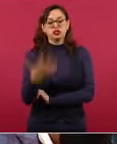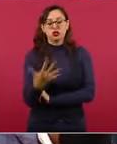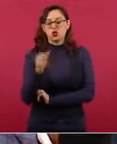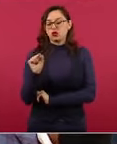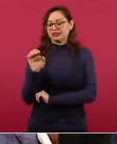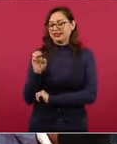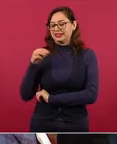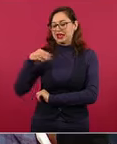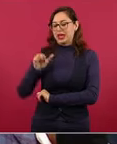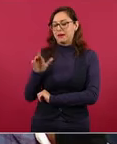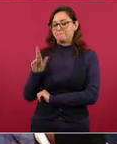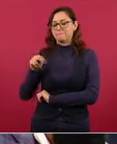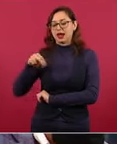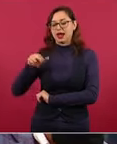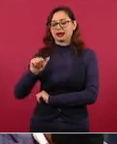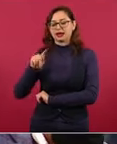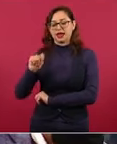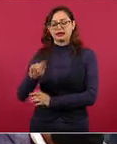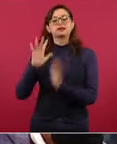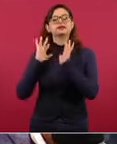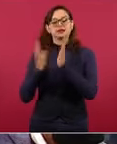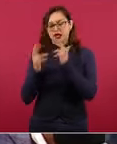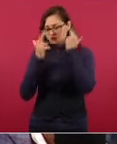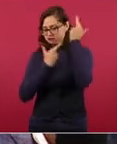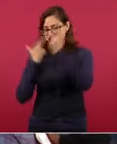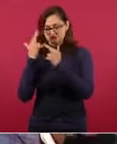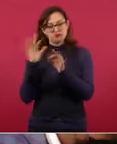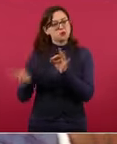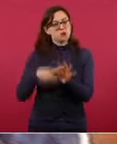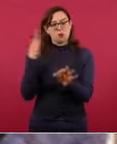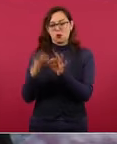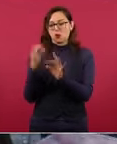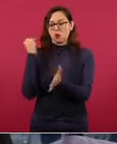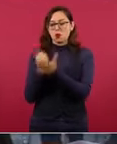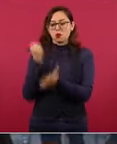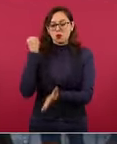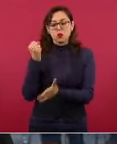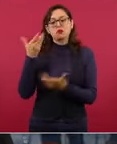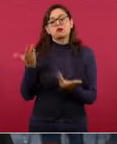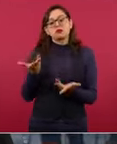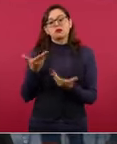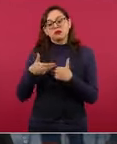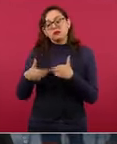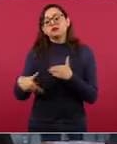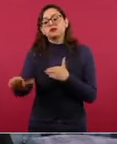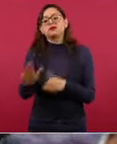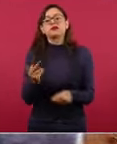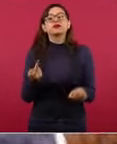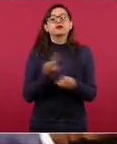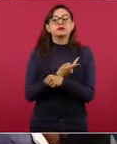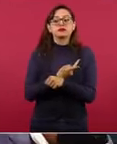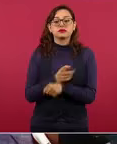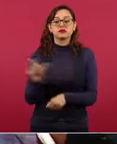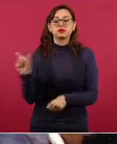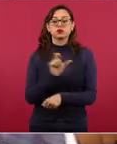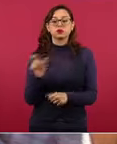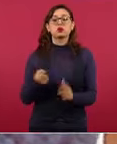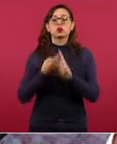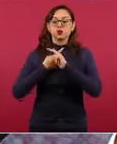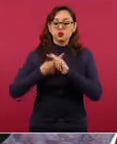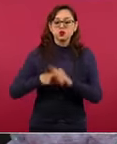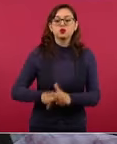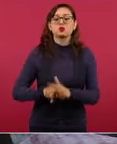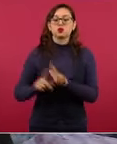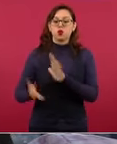amparo preguntarle señor presidente que sigue si tiene alguna noticia sobre ya cuando vamos a votar se va a volver a empezar